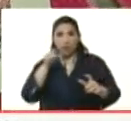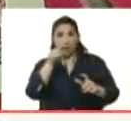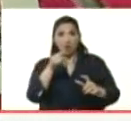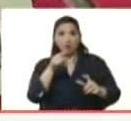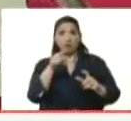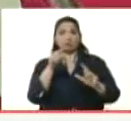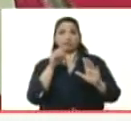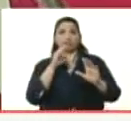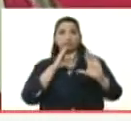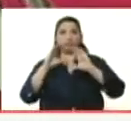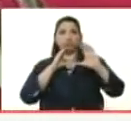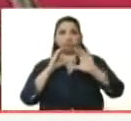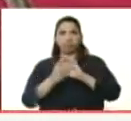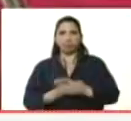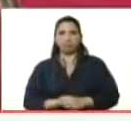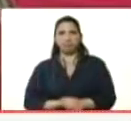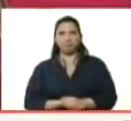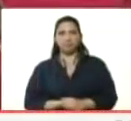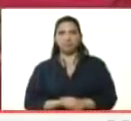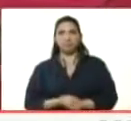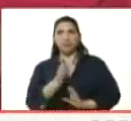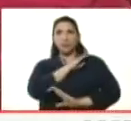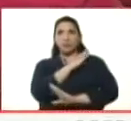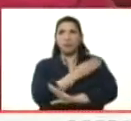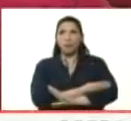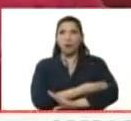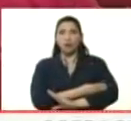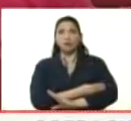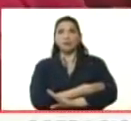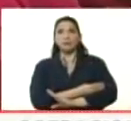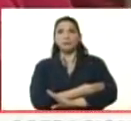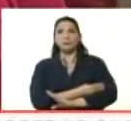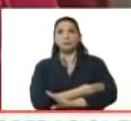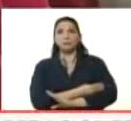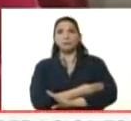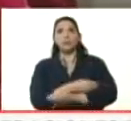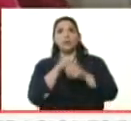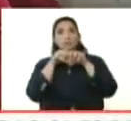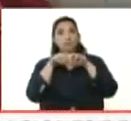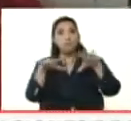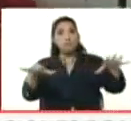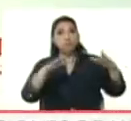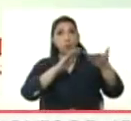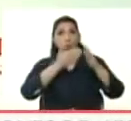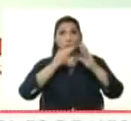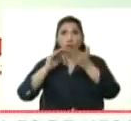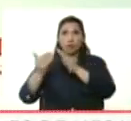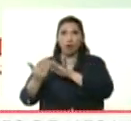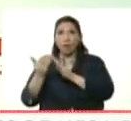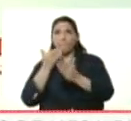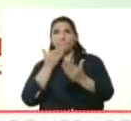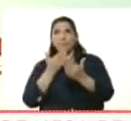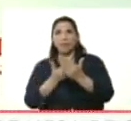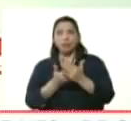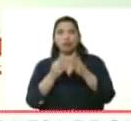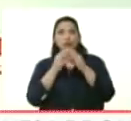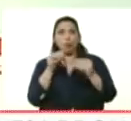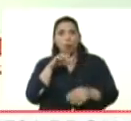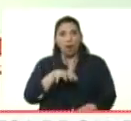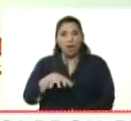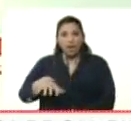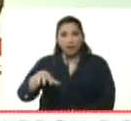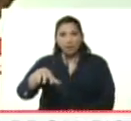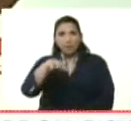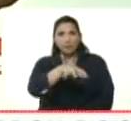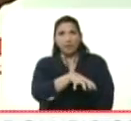comunicacional. La vía más fuerte es llegar a todas las comunidades. Nos han pedido los estados